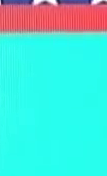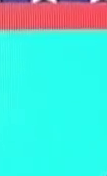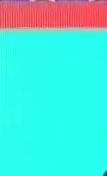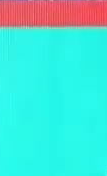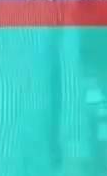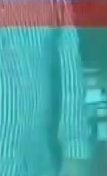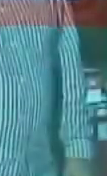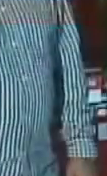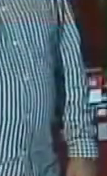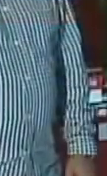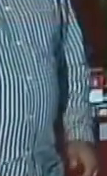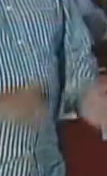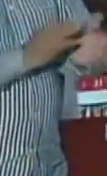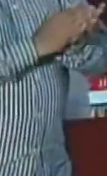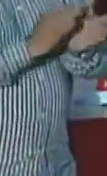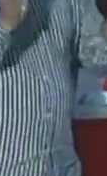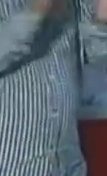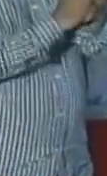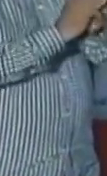Democráticas.